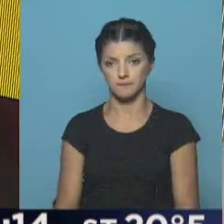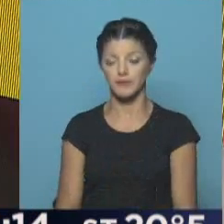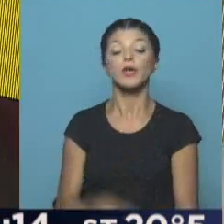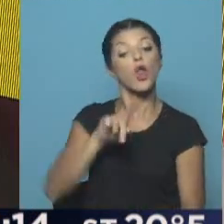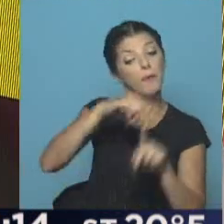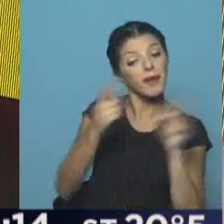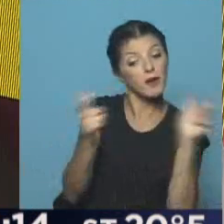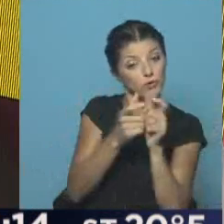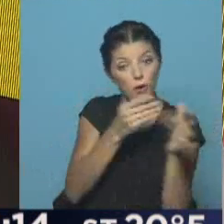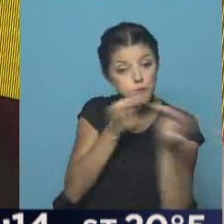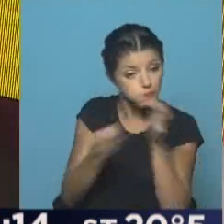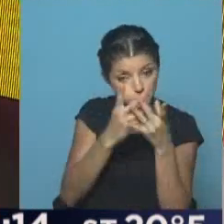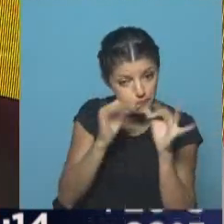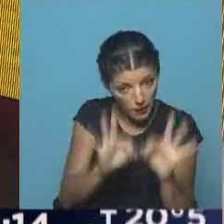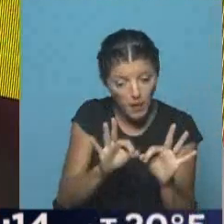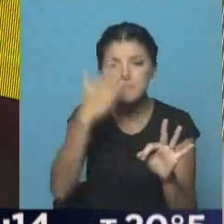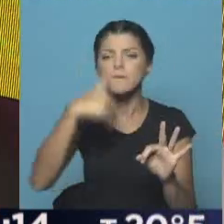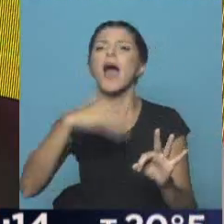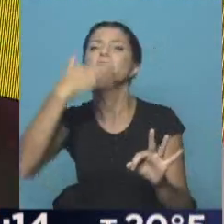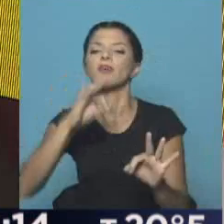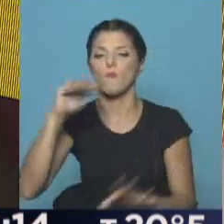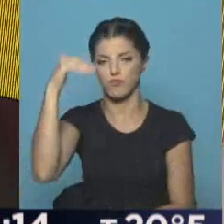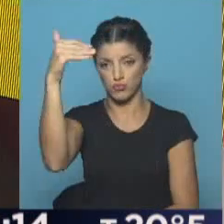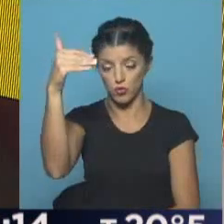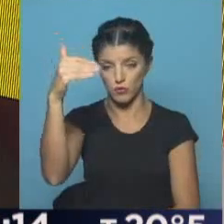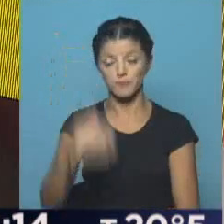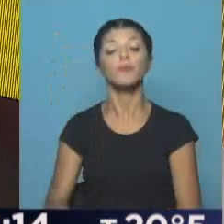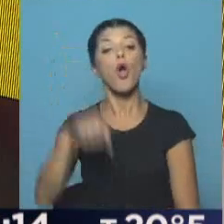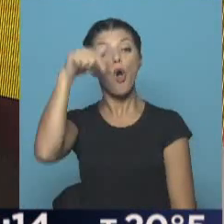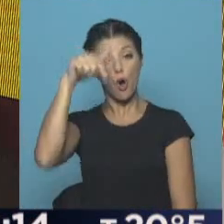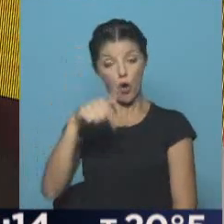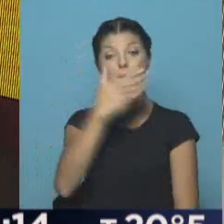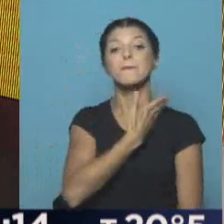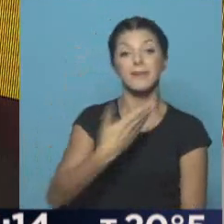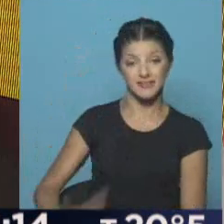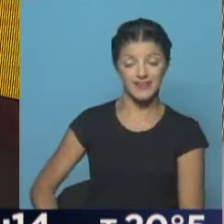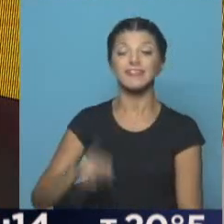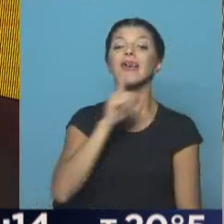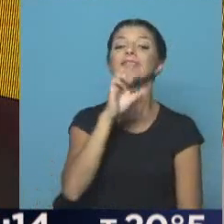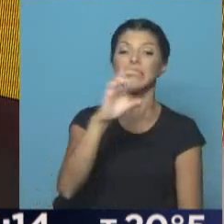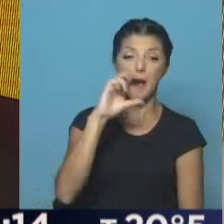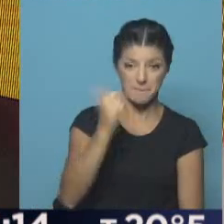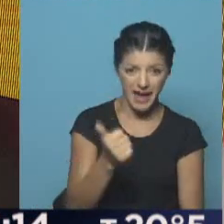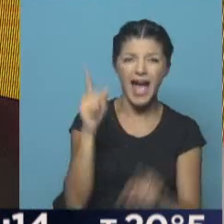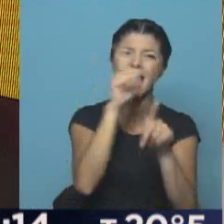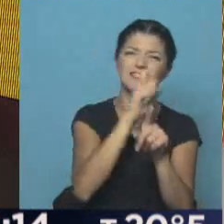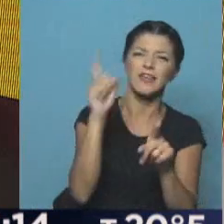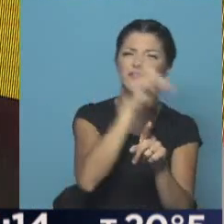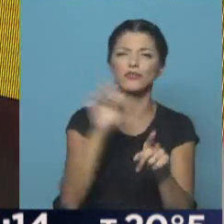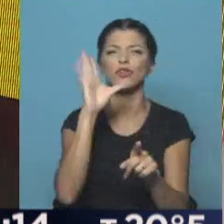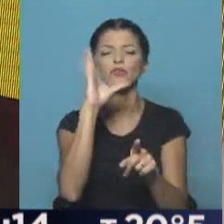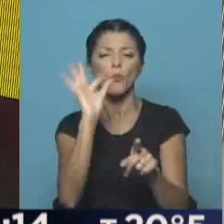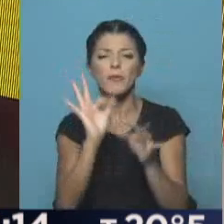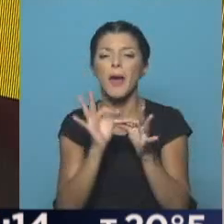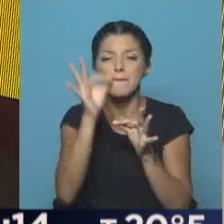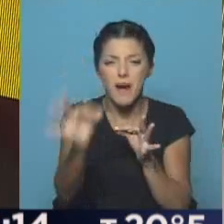charlen mañana, evaluarán qué va a pasar a futuro. Hoy Claudio Tapia estuvo a 100, 150 metros de donde estaba el Patón,